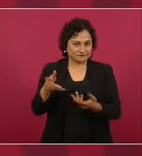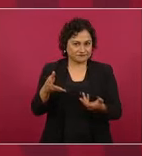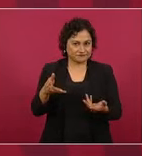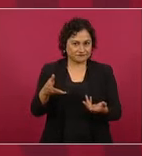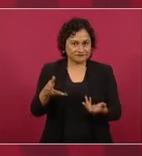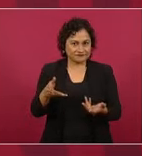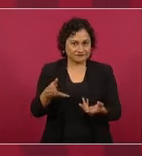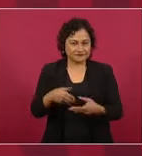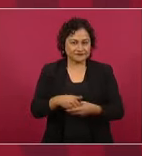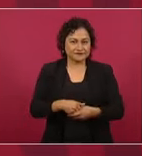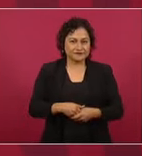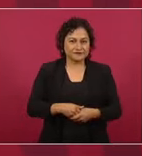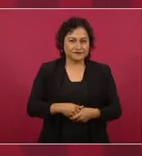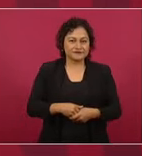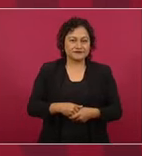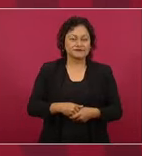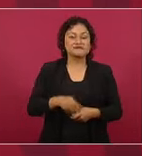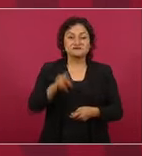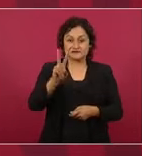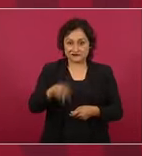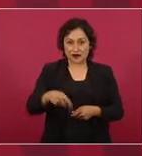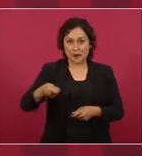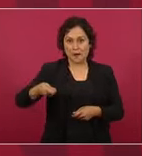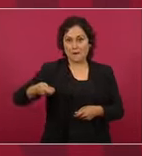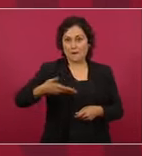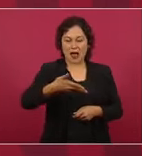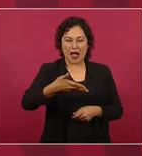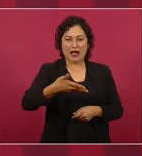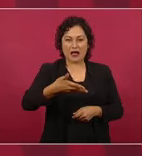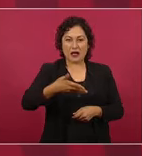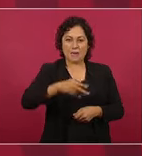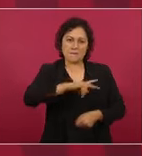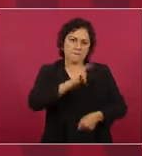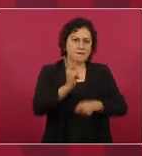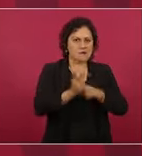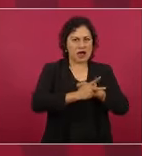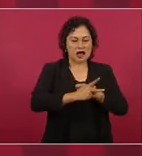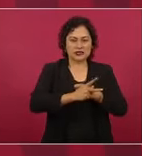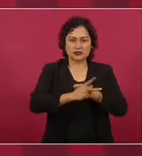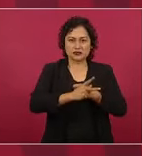Le llegaron a llamar fraude patriótico.